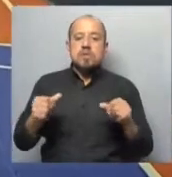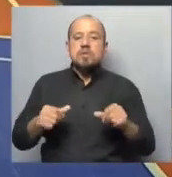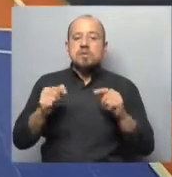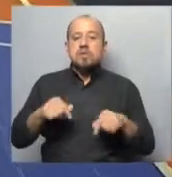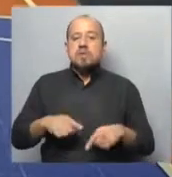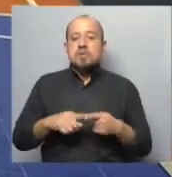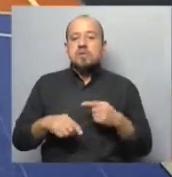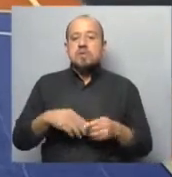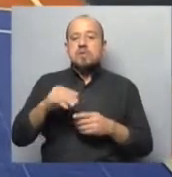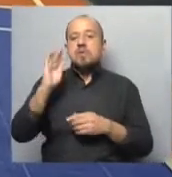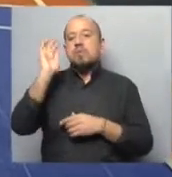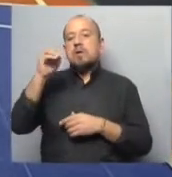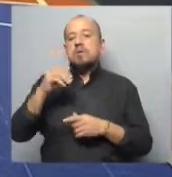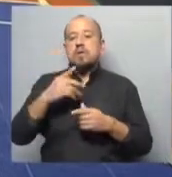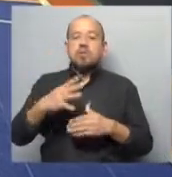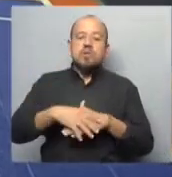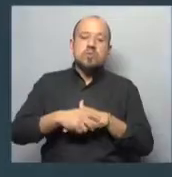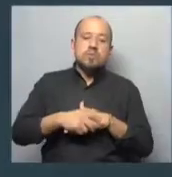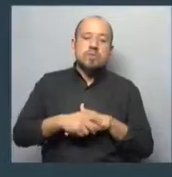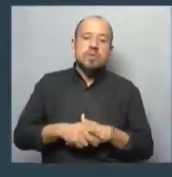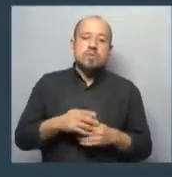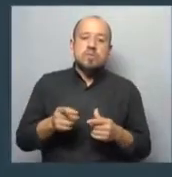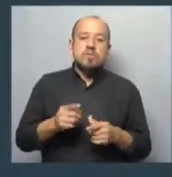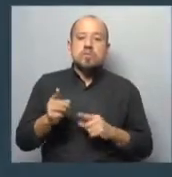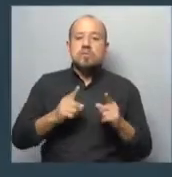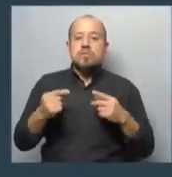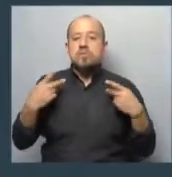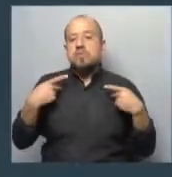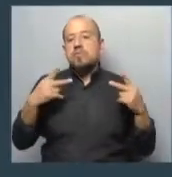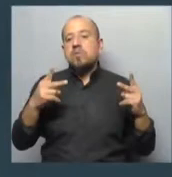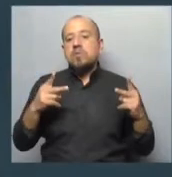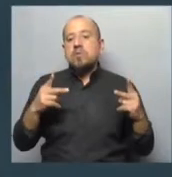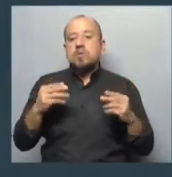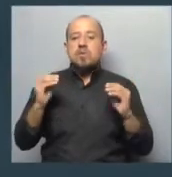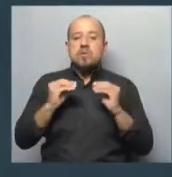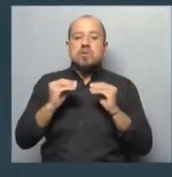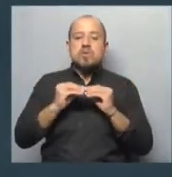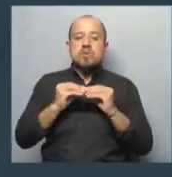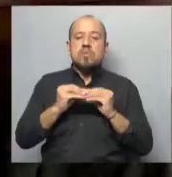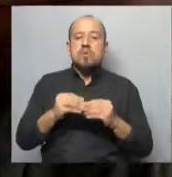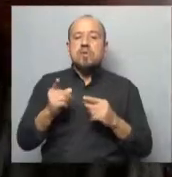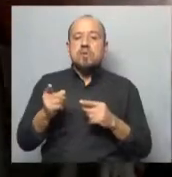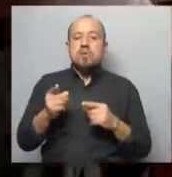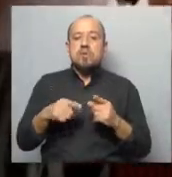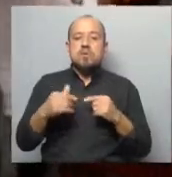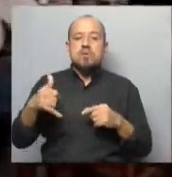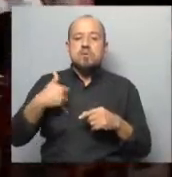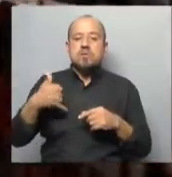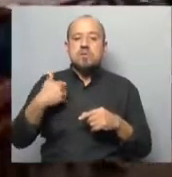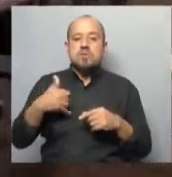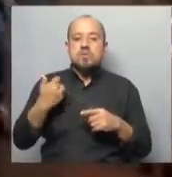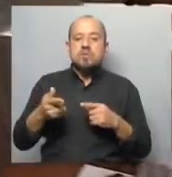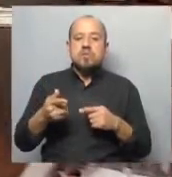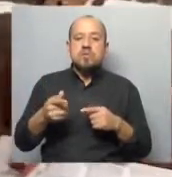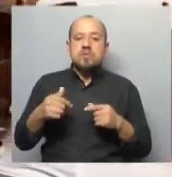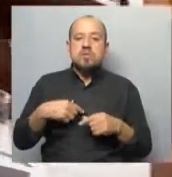disfruté del básquetbol, de los amigos, algún viaje con los compañeros cuando éramos jóvenes, viaje de veteranos